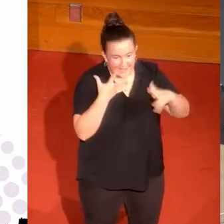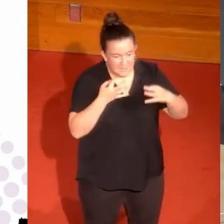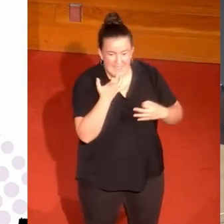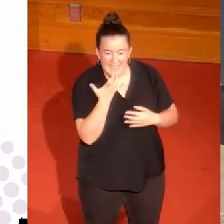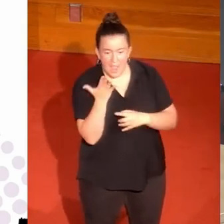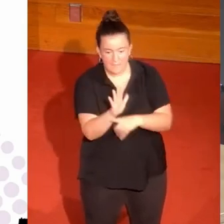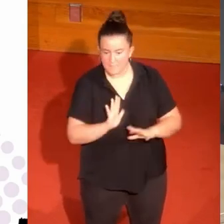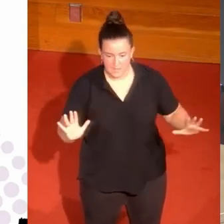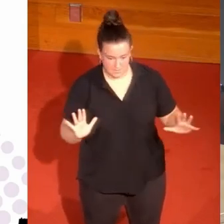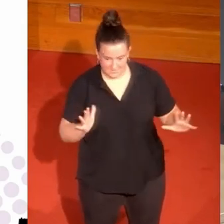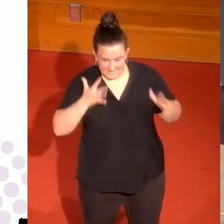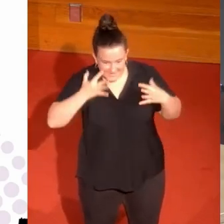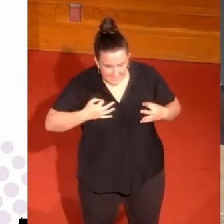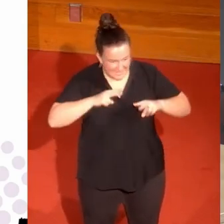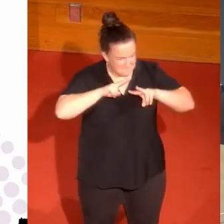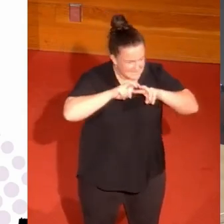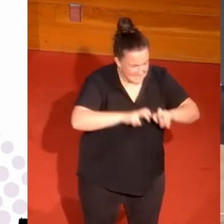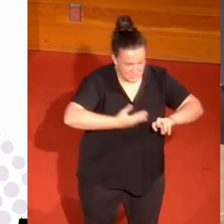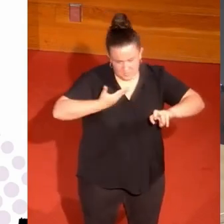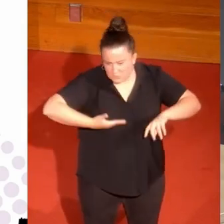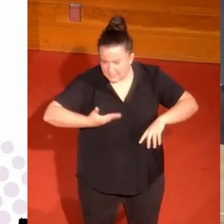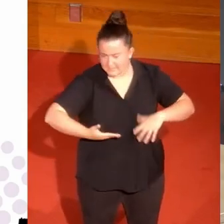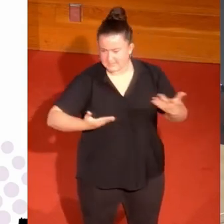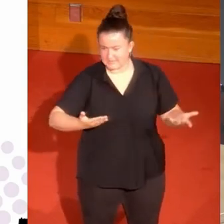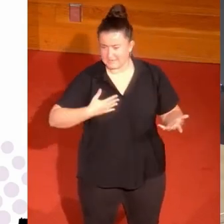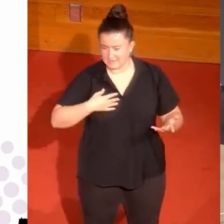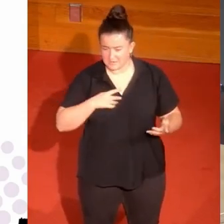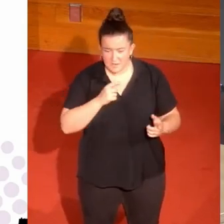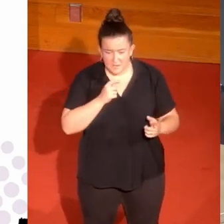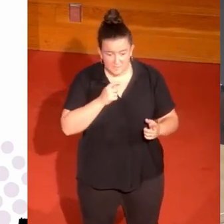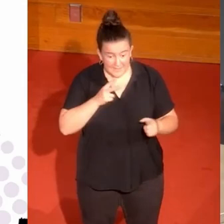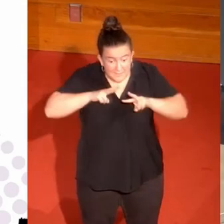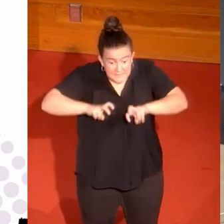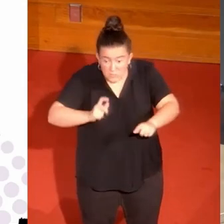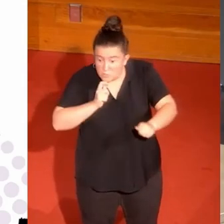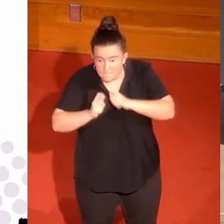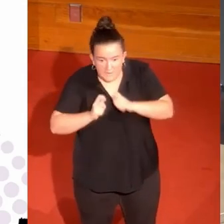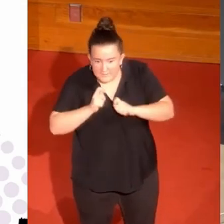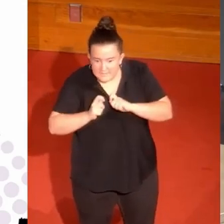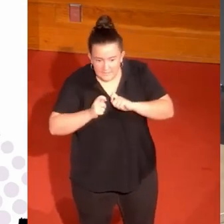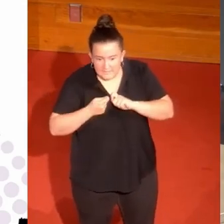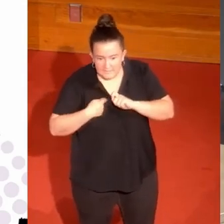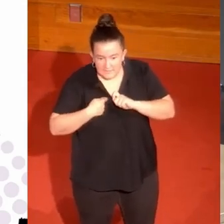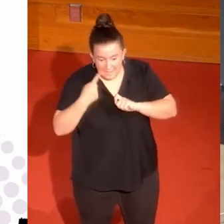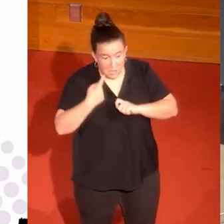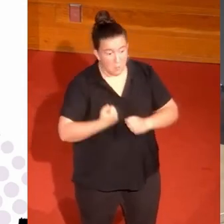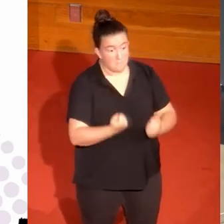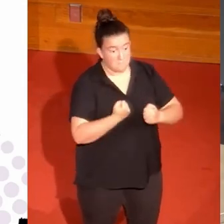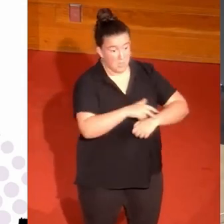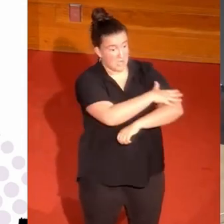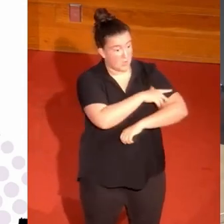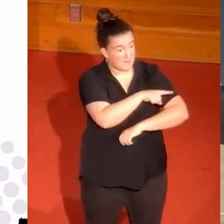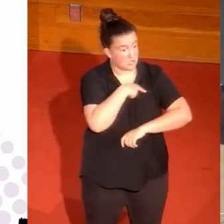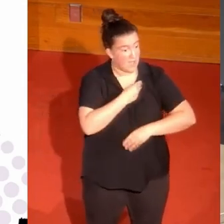grandes cronistas con grandes investigaciones periodísticas que denuncian lo que hace mal el poder